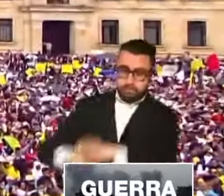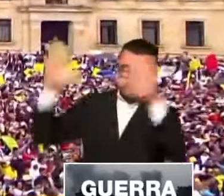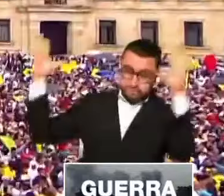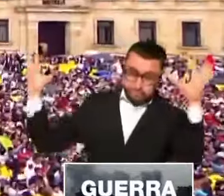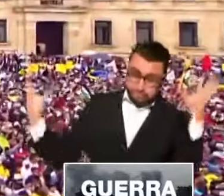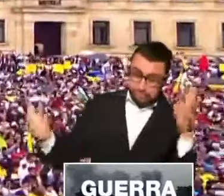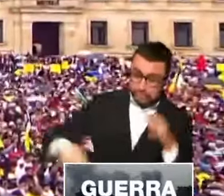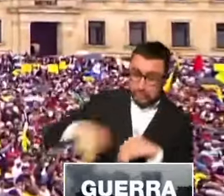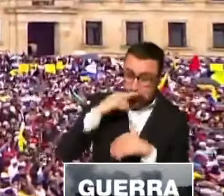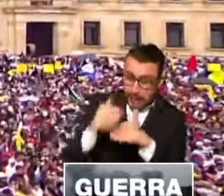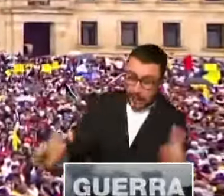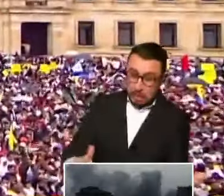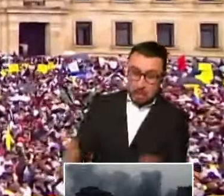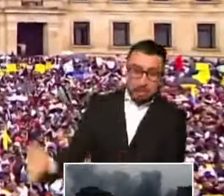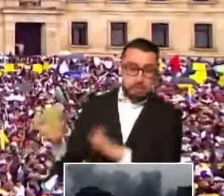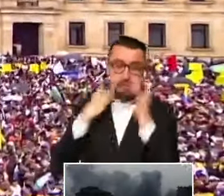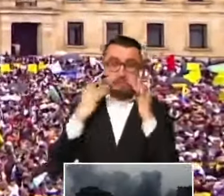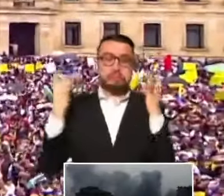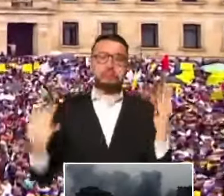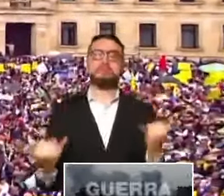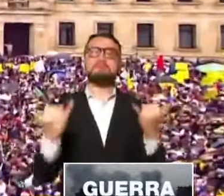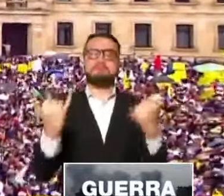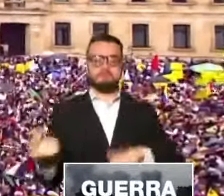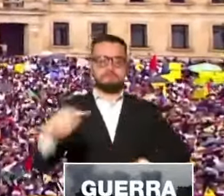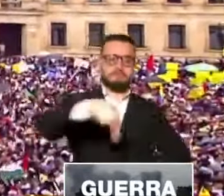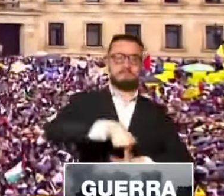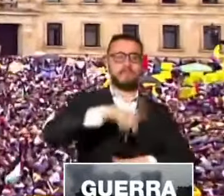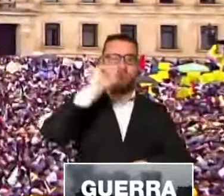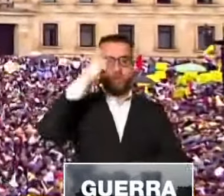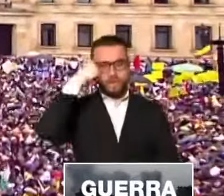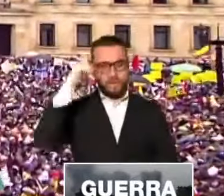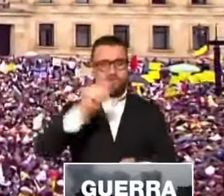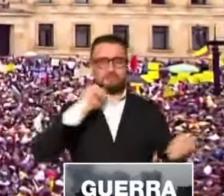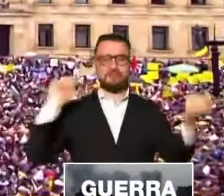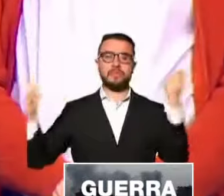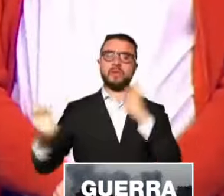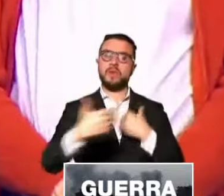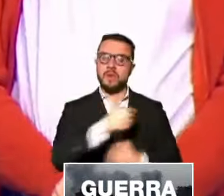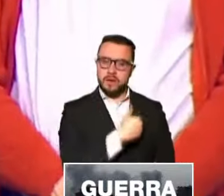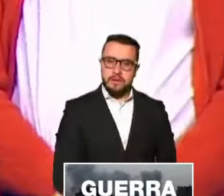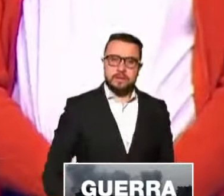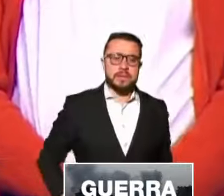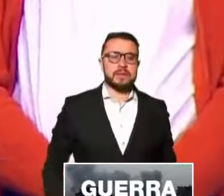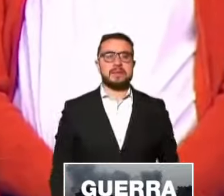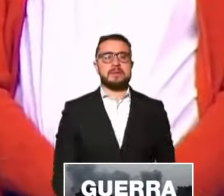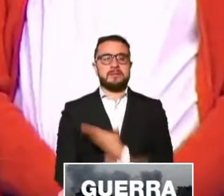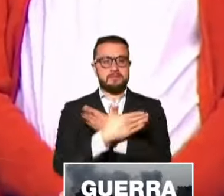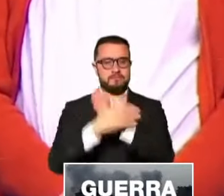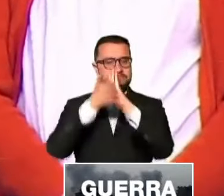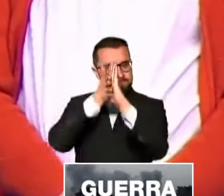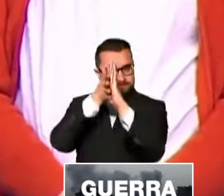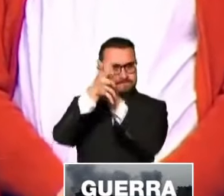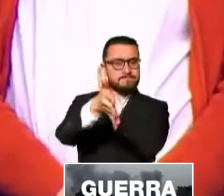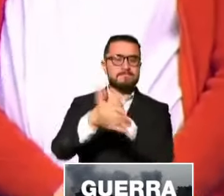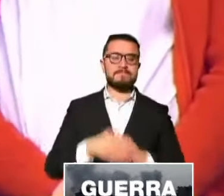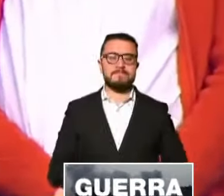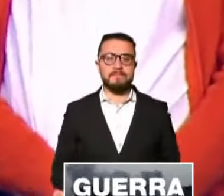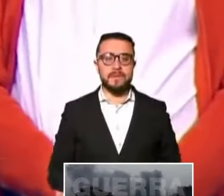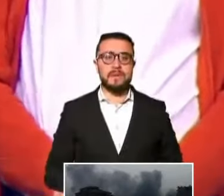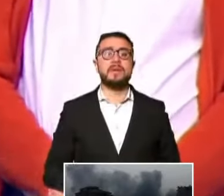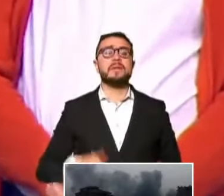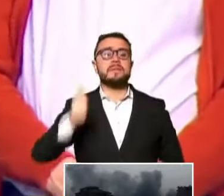una de las digamos dentro de esos mecanismos que tiene un estado sin duda alguna es la el deterioro de relaciones diplomáticas que